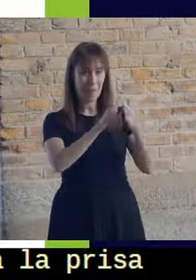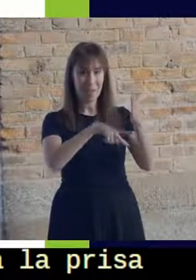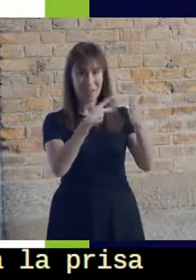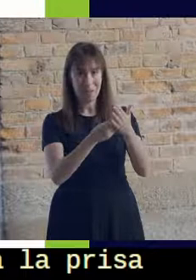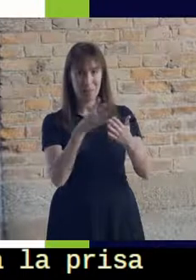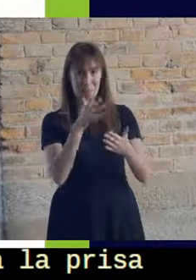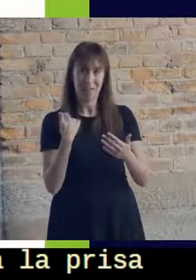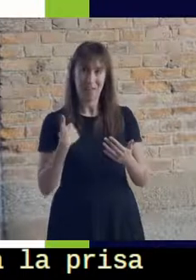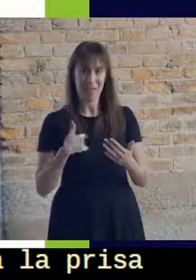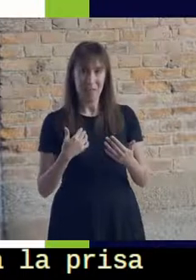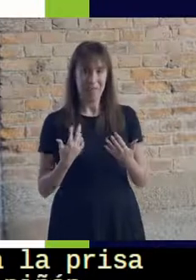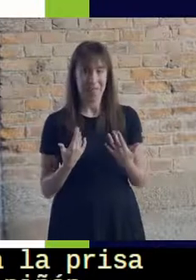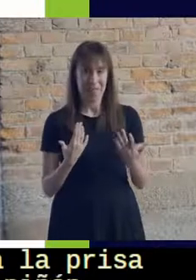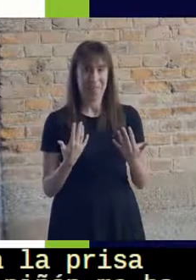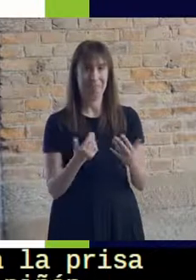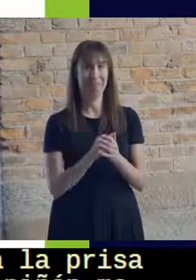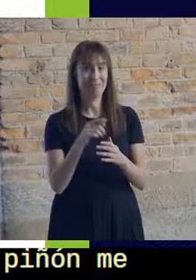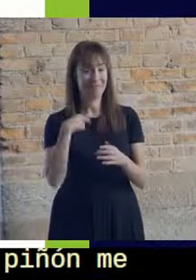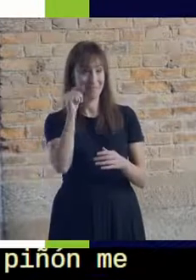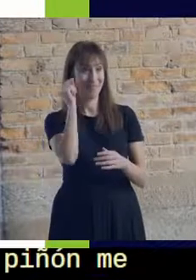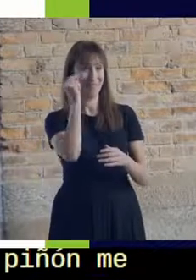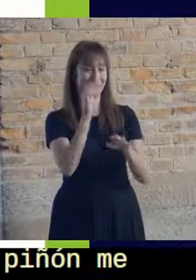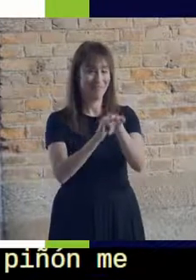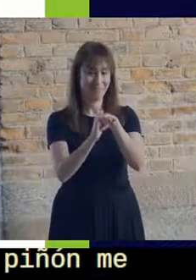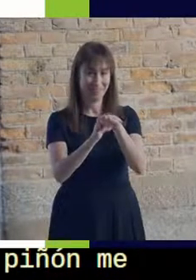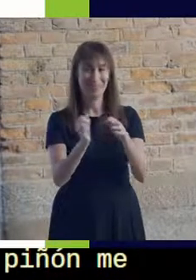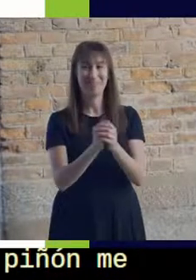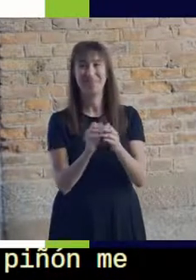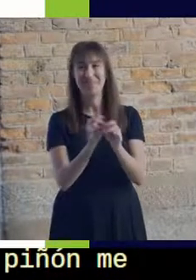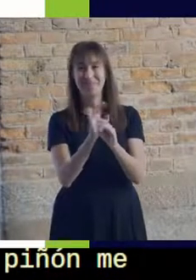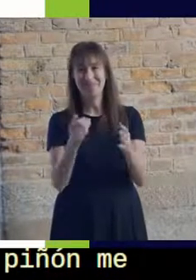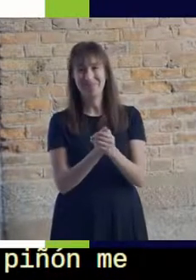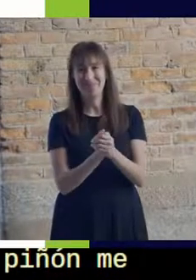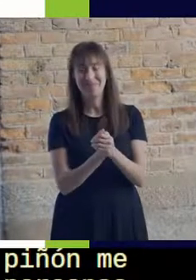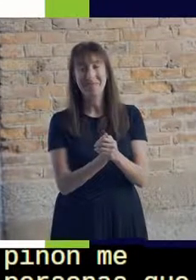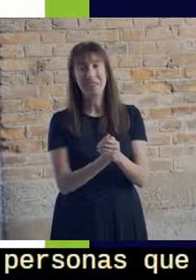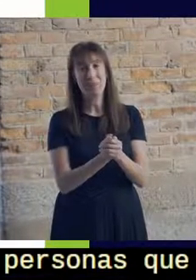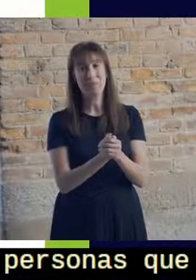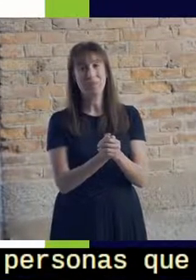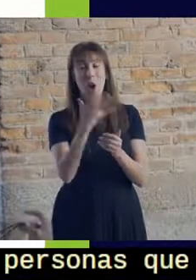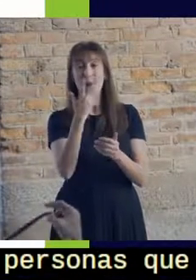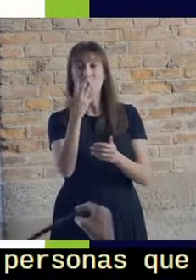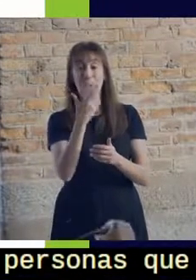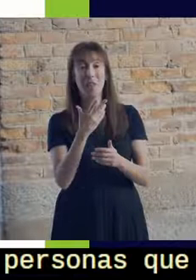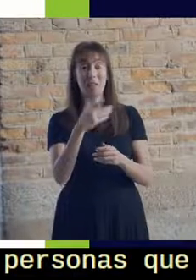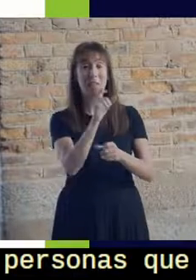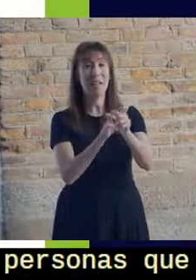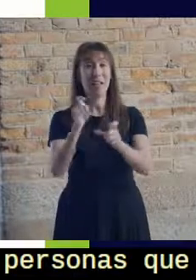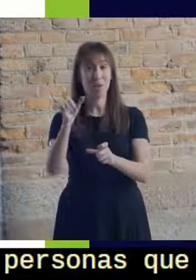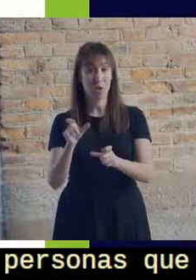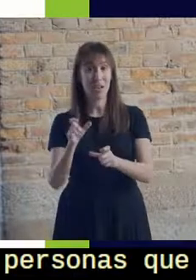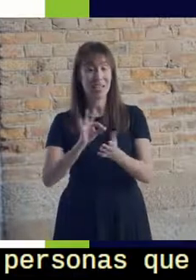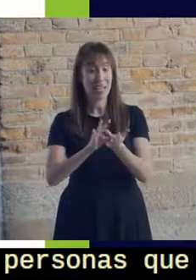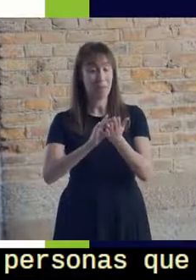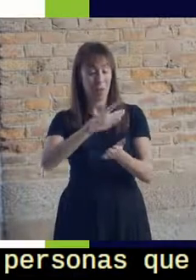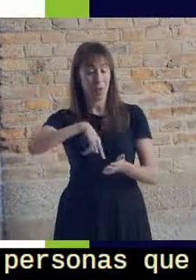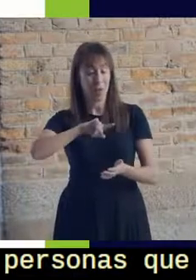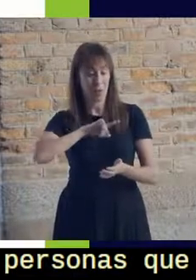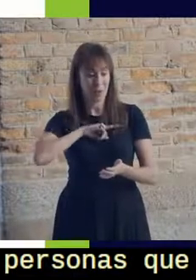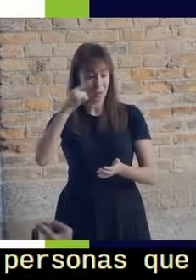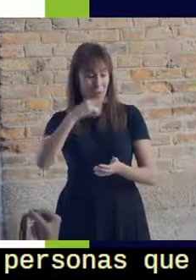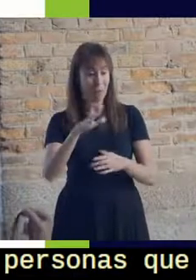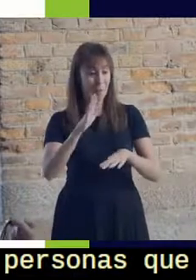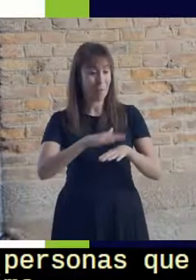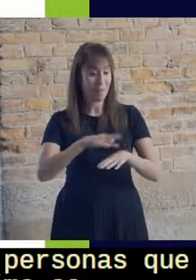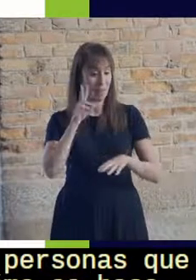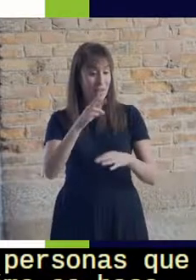voy ahí un poco a Piñón me acabo de ver un t Entonces tenemos que conocer las personas que van a consumir nuestro servicio vale Y para